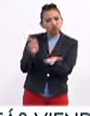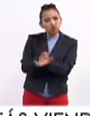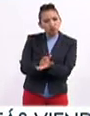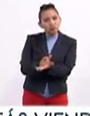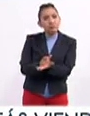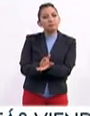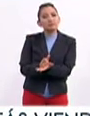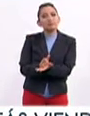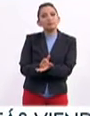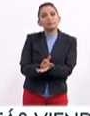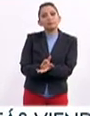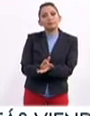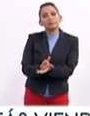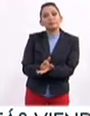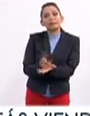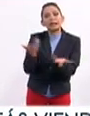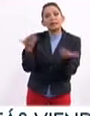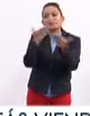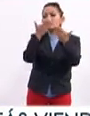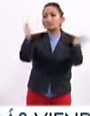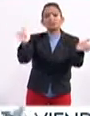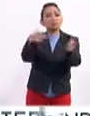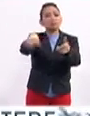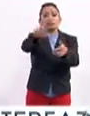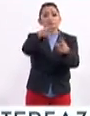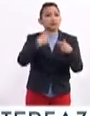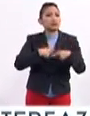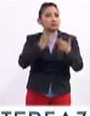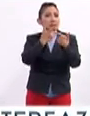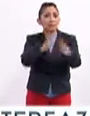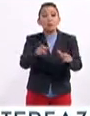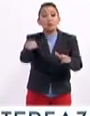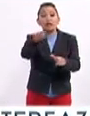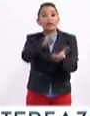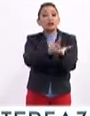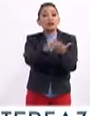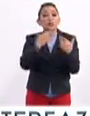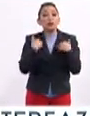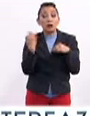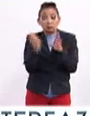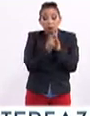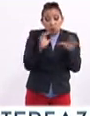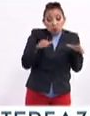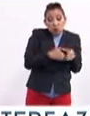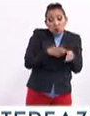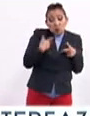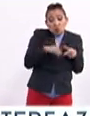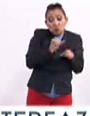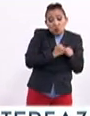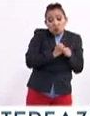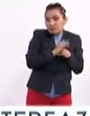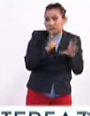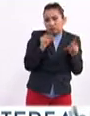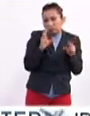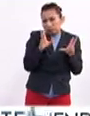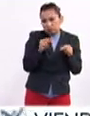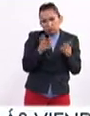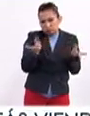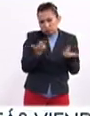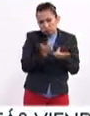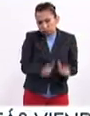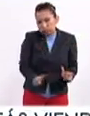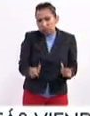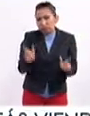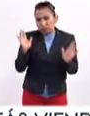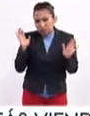es decir, es abierto a la sociedad, porque los derechos humanos no es privativo de los investigadores. No, por supuesto. Es,